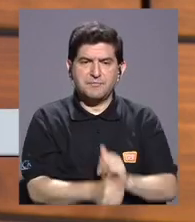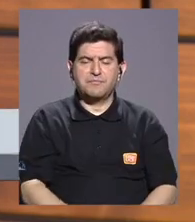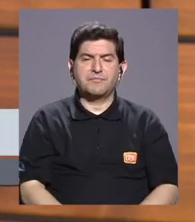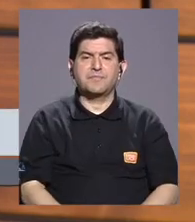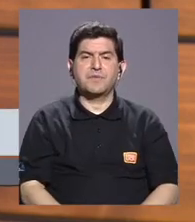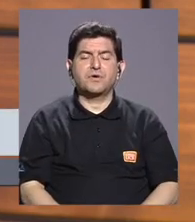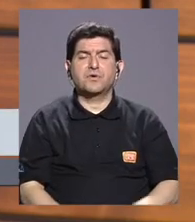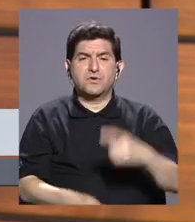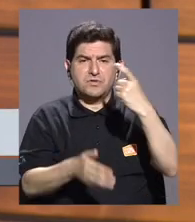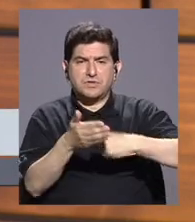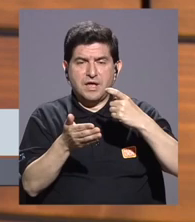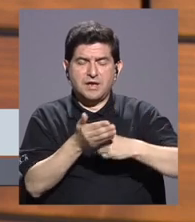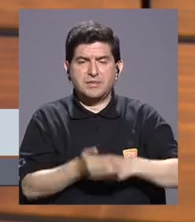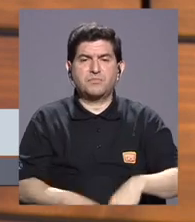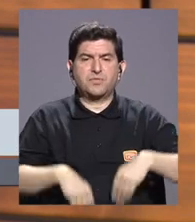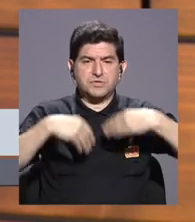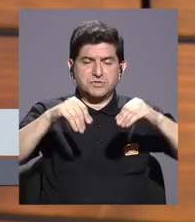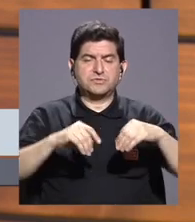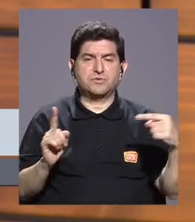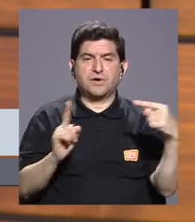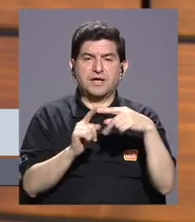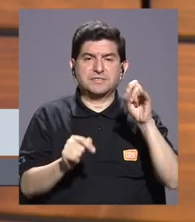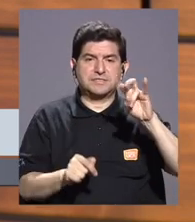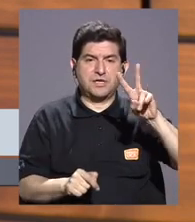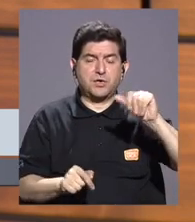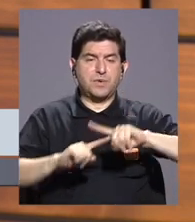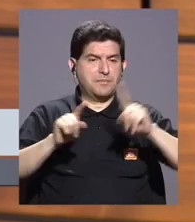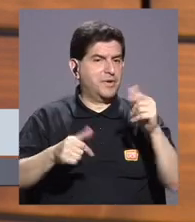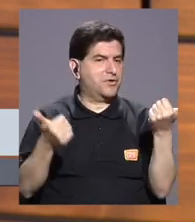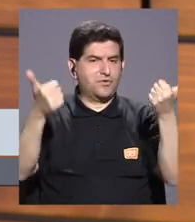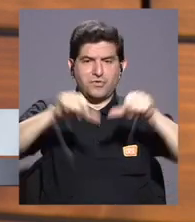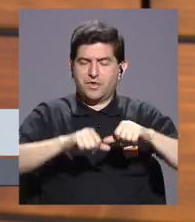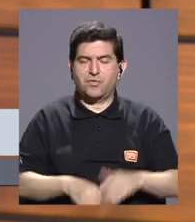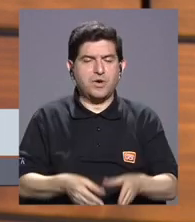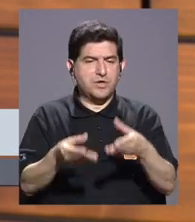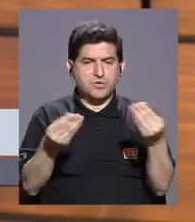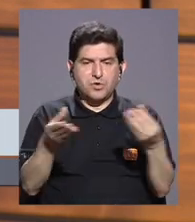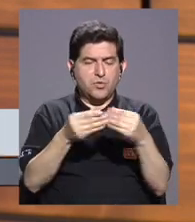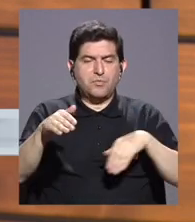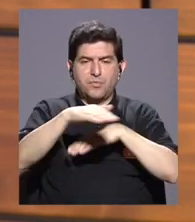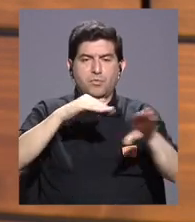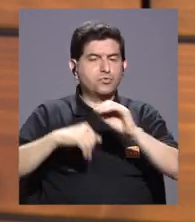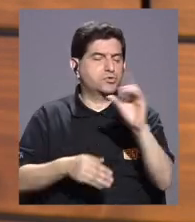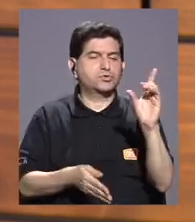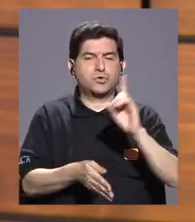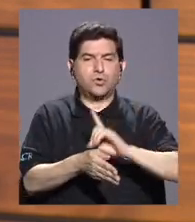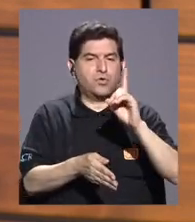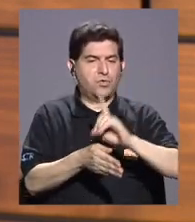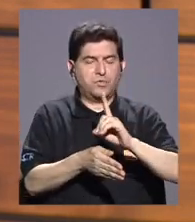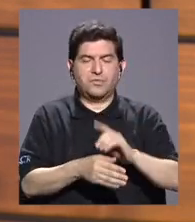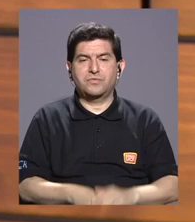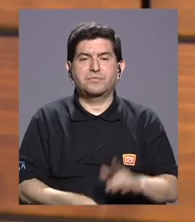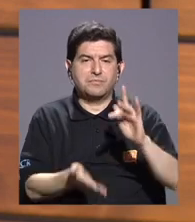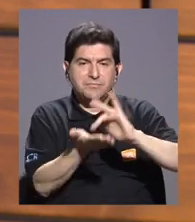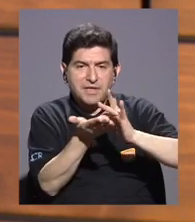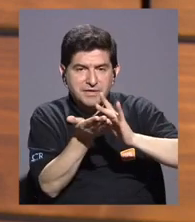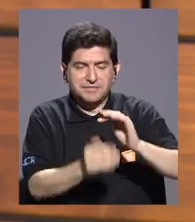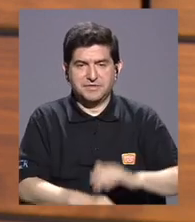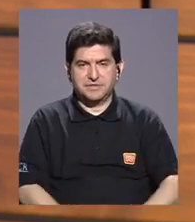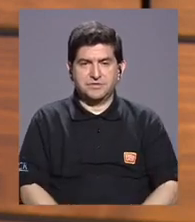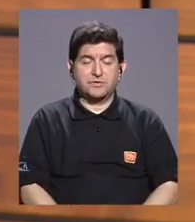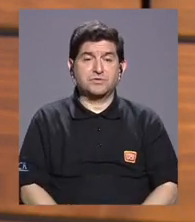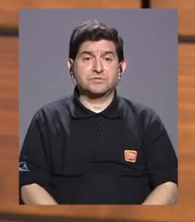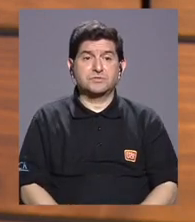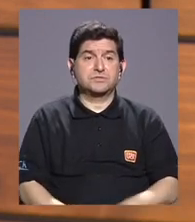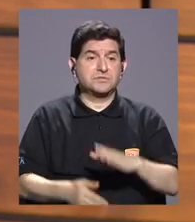del impuesto de ventas al IVA, pero que no vamos a estar de acuerdo nunca con que se grave la canasta básica y las medicinas. Uh-huh. Y el Partido Restauración